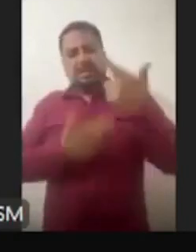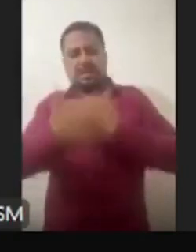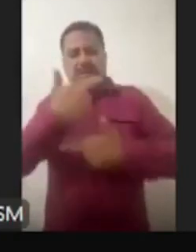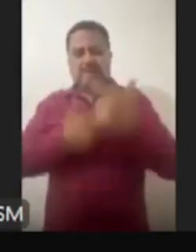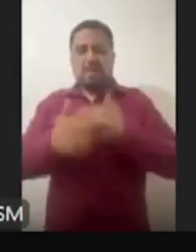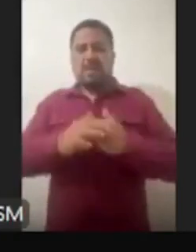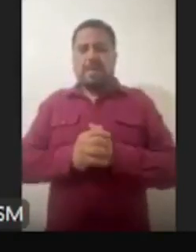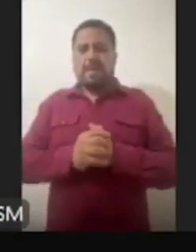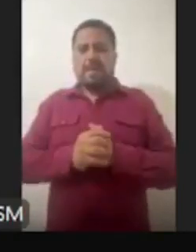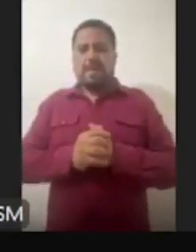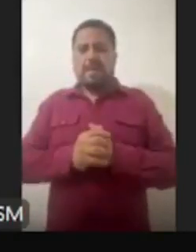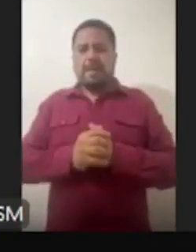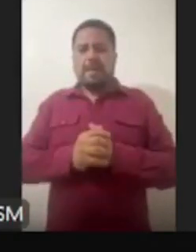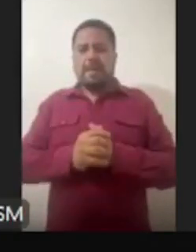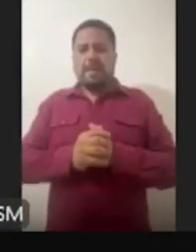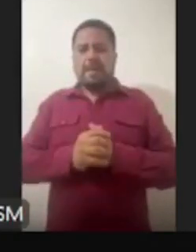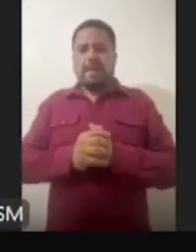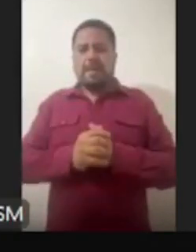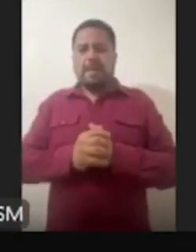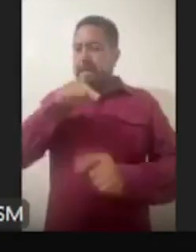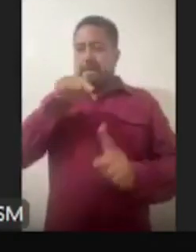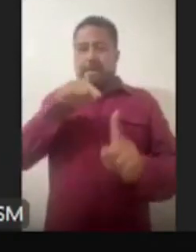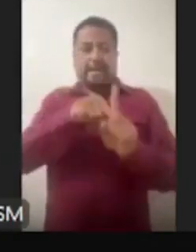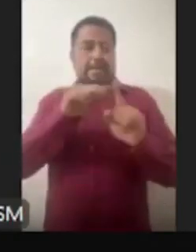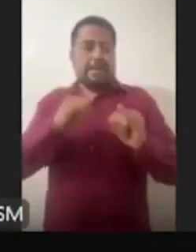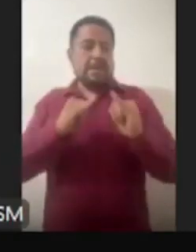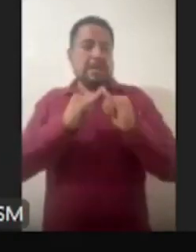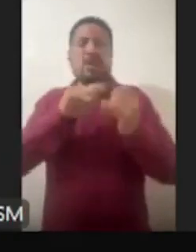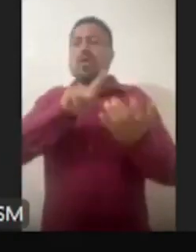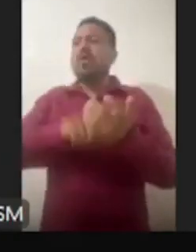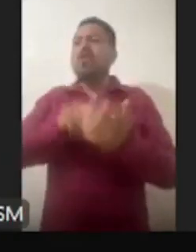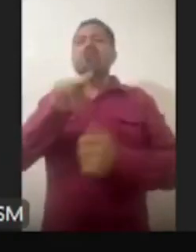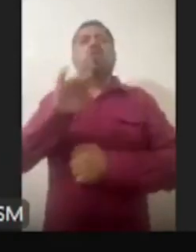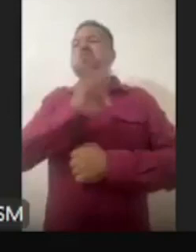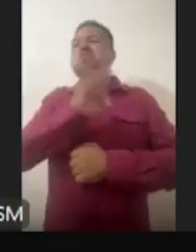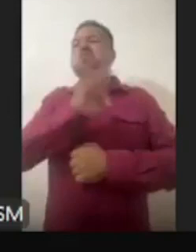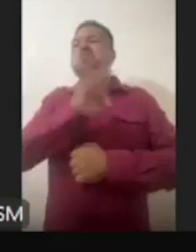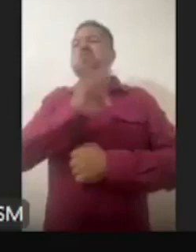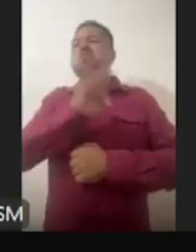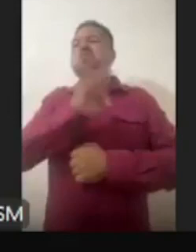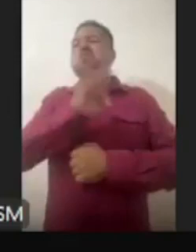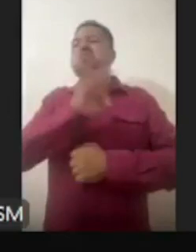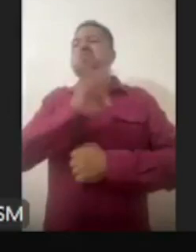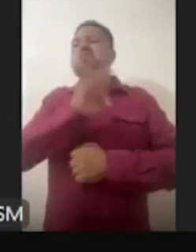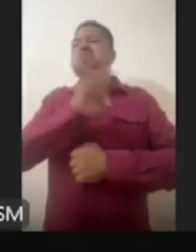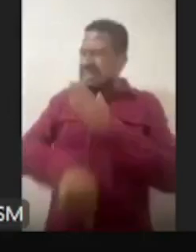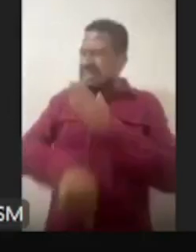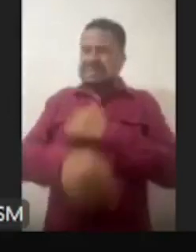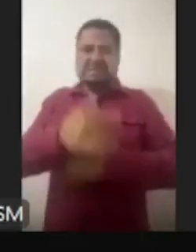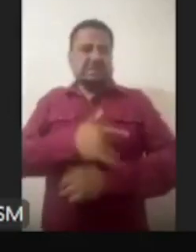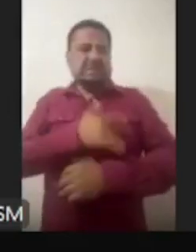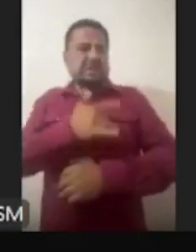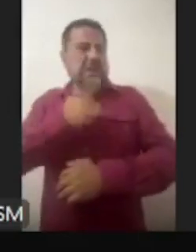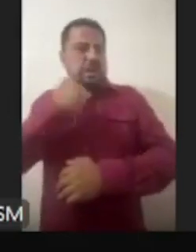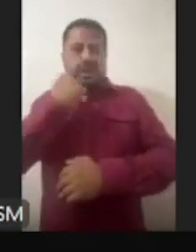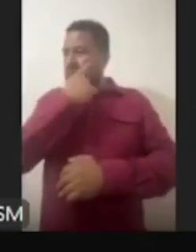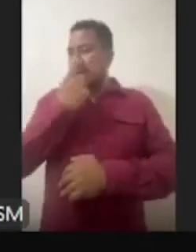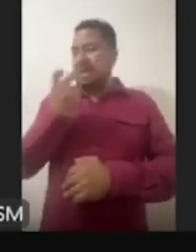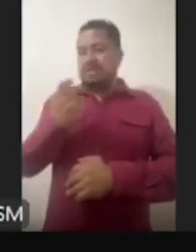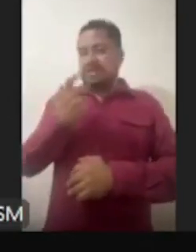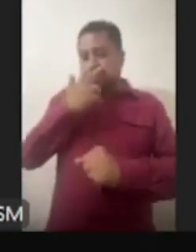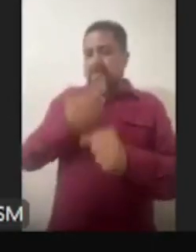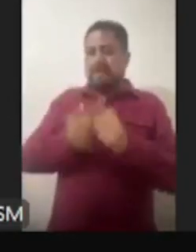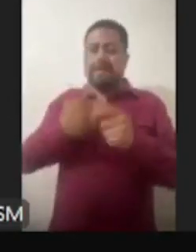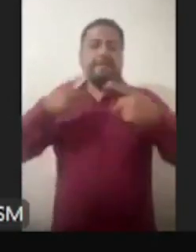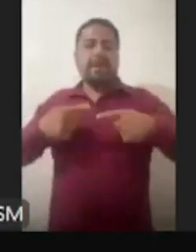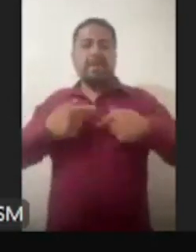que este órgano jurisdiccional no puede realizar una contestación de fondo a la pretensión de la actora, porque en ese sentido el acuerdo que señala impugnado